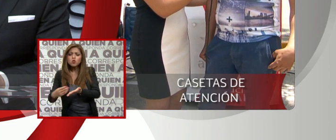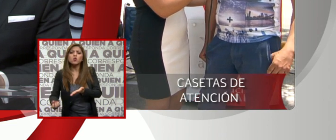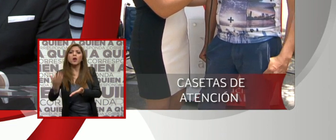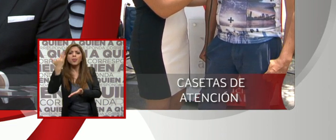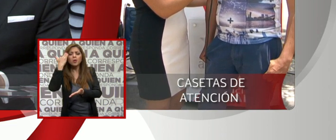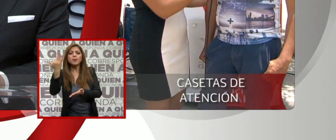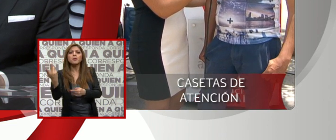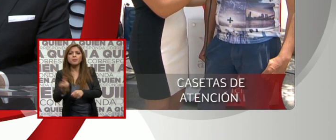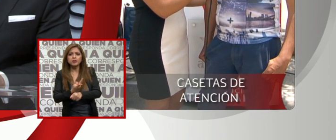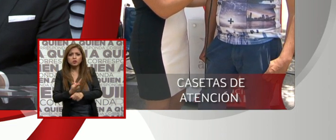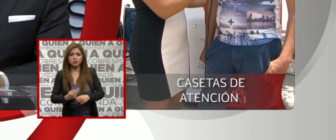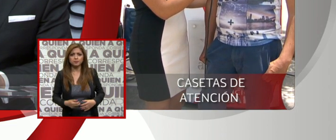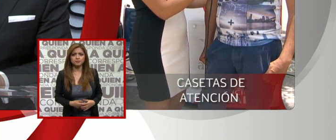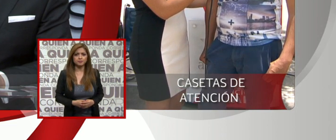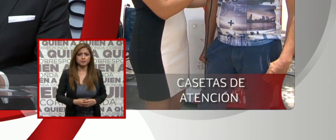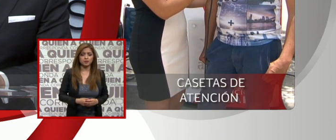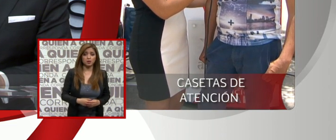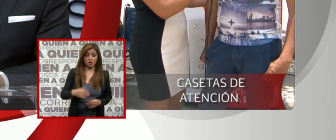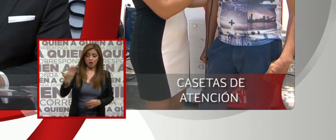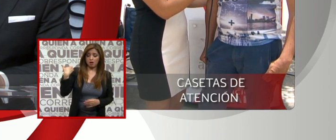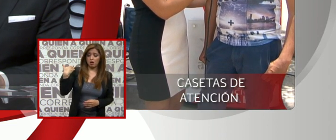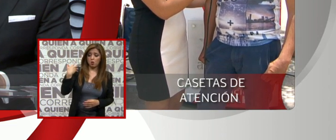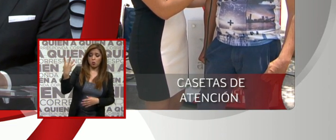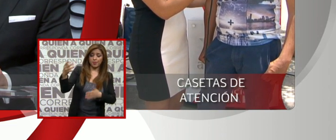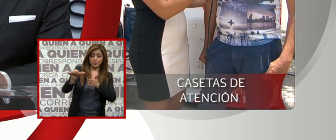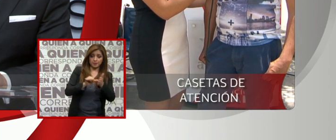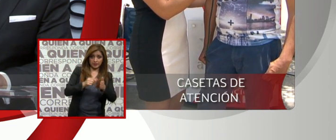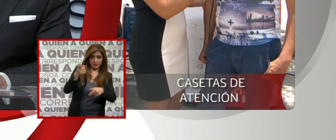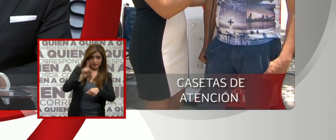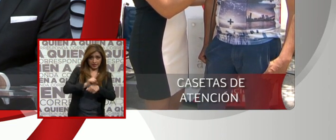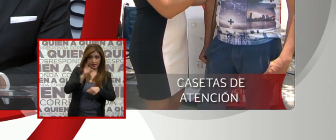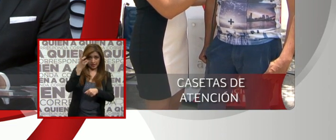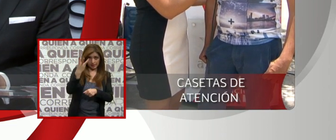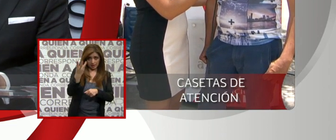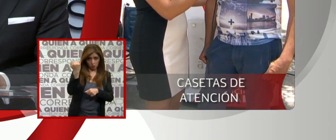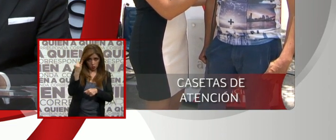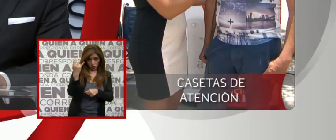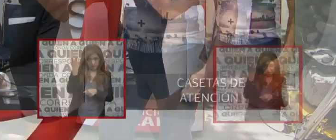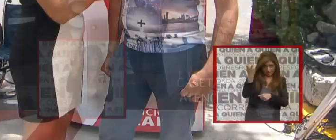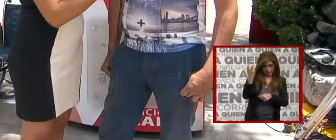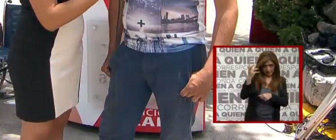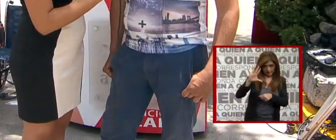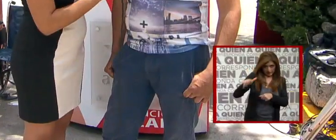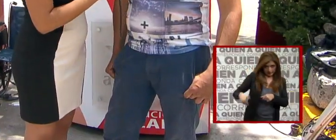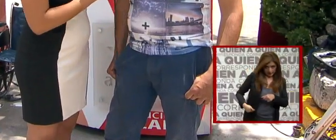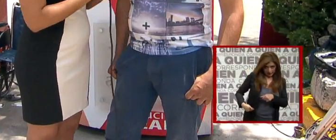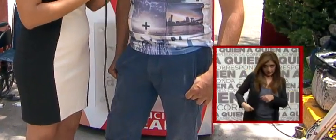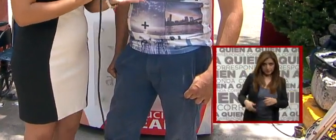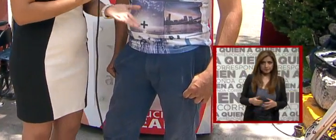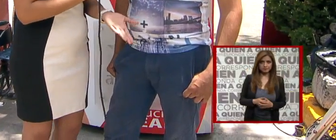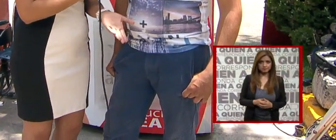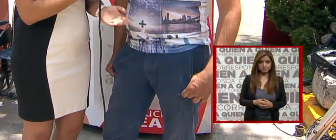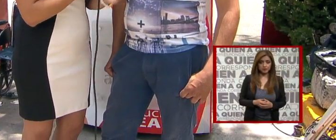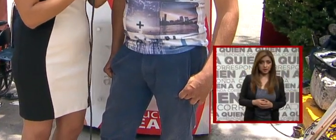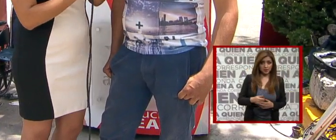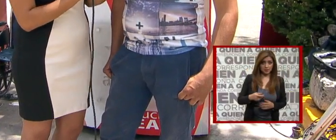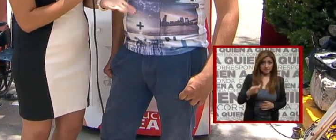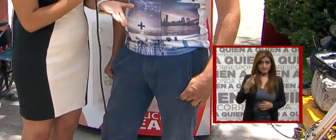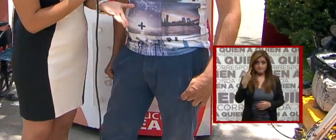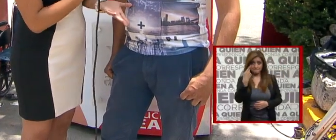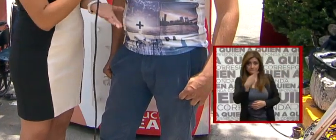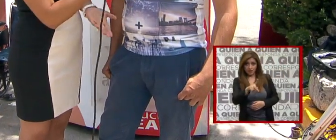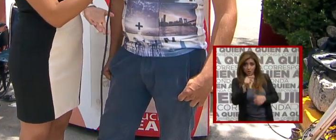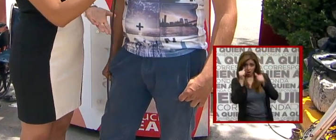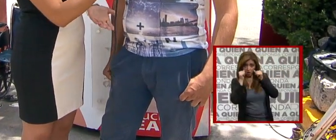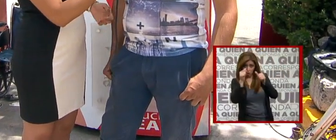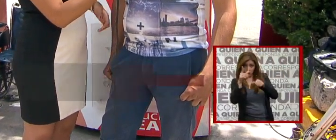Hace 4 meses. El día 3 de junio pasó el accidente. Ajá. Pero tú te atendieron en un hospital, tú pagaste